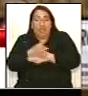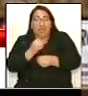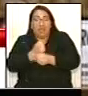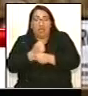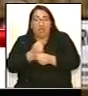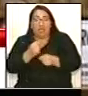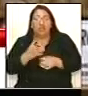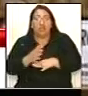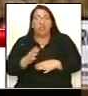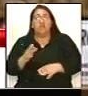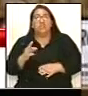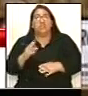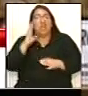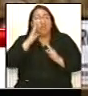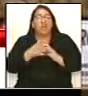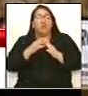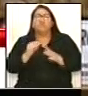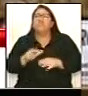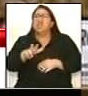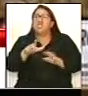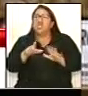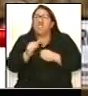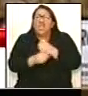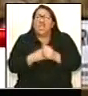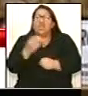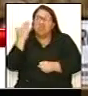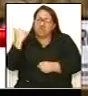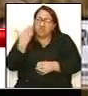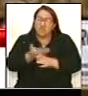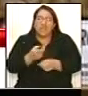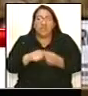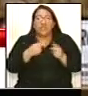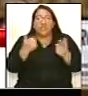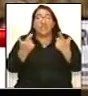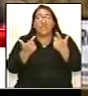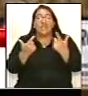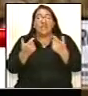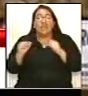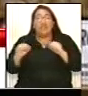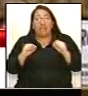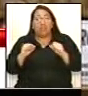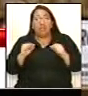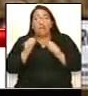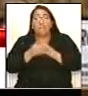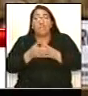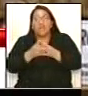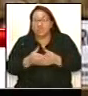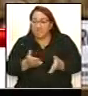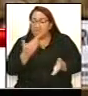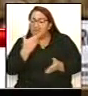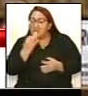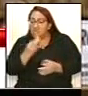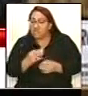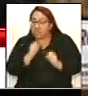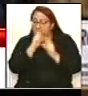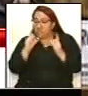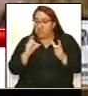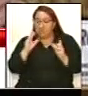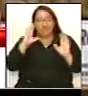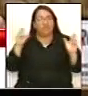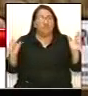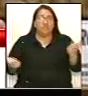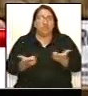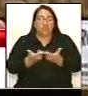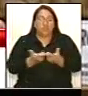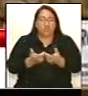2007, 37 años, terremoto de Pisco, nuevamente. ¿Quién es el que reacciona? Las Fuerzas